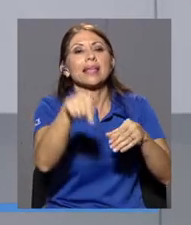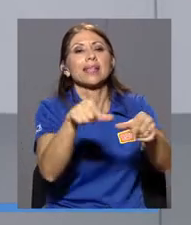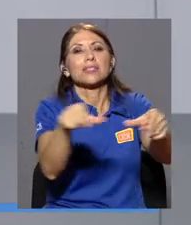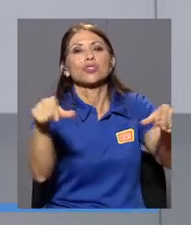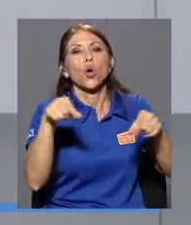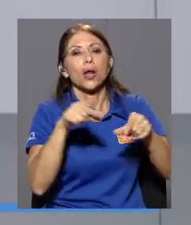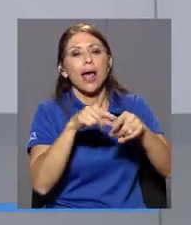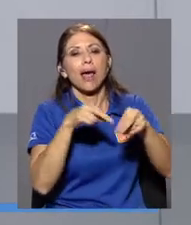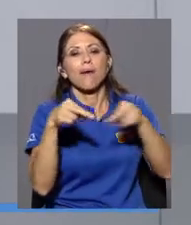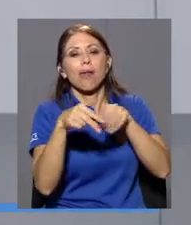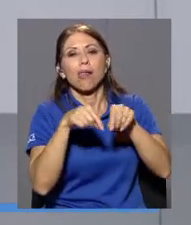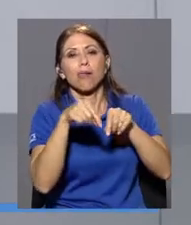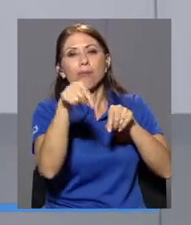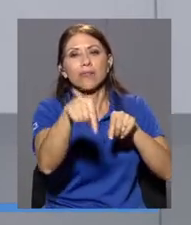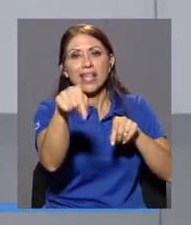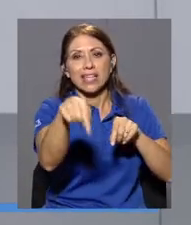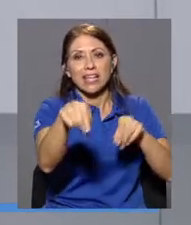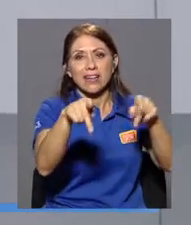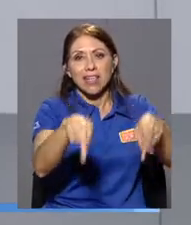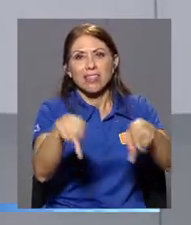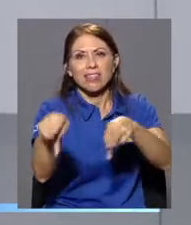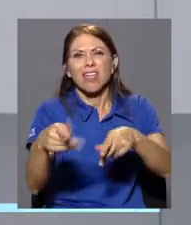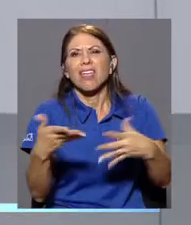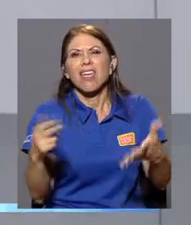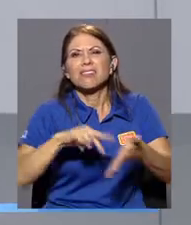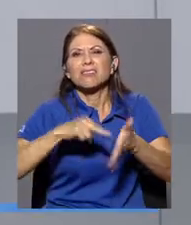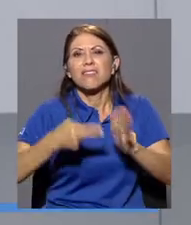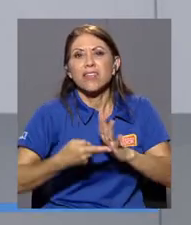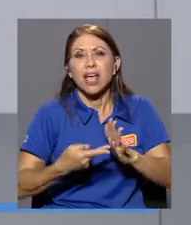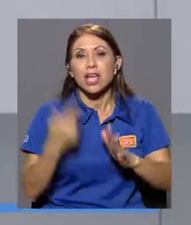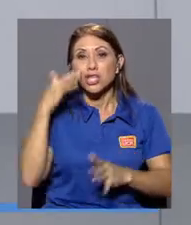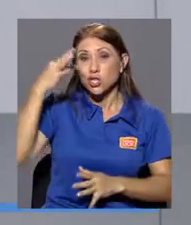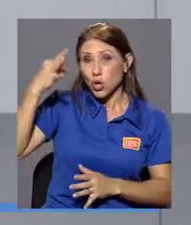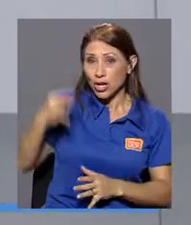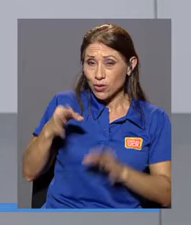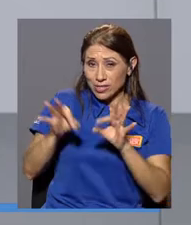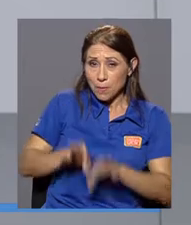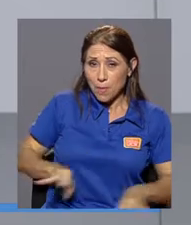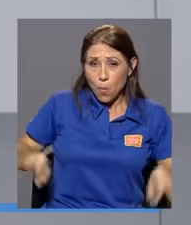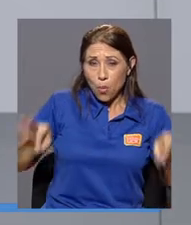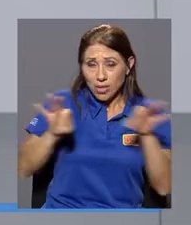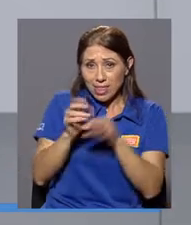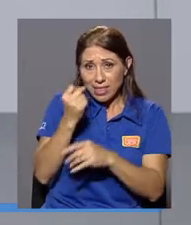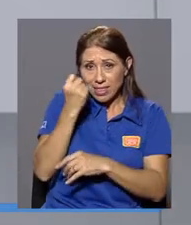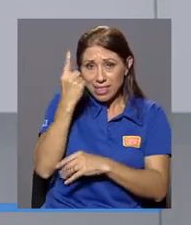Yo pienso que es importante tener muy claro el concepto de regionalización, ¿verdad?